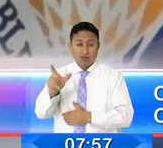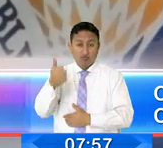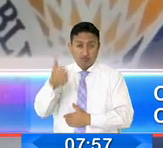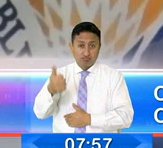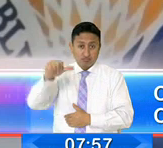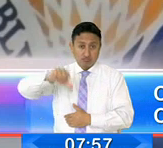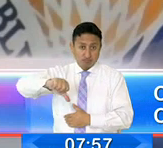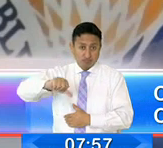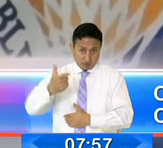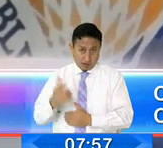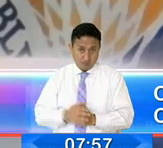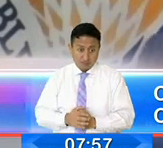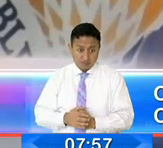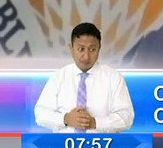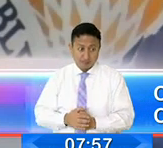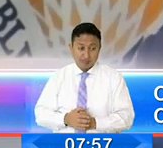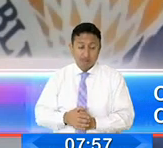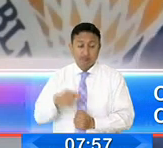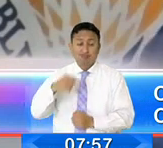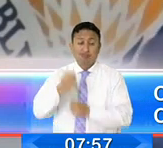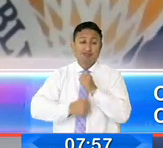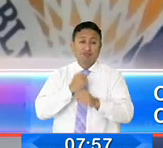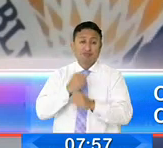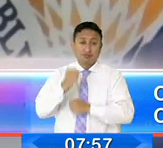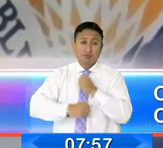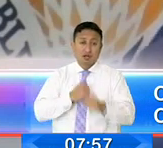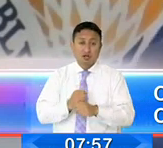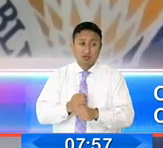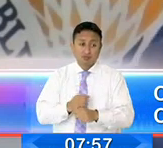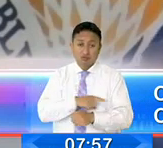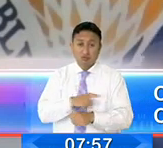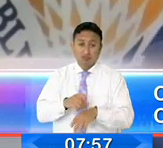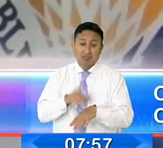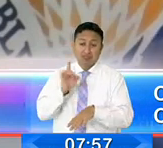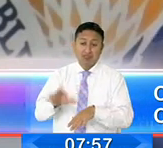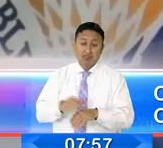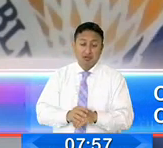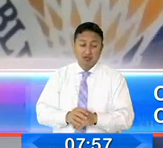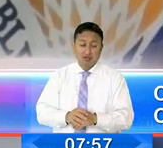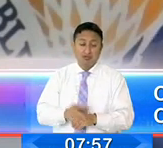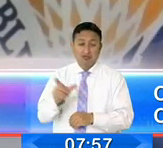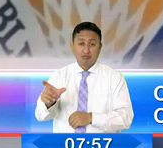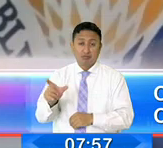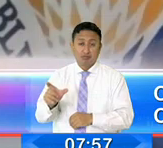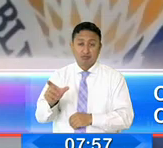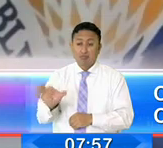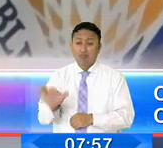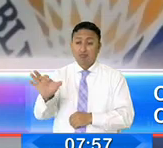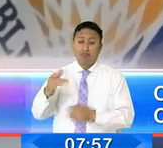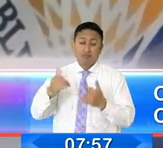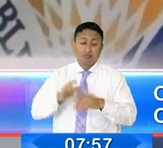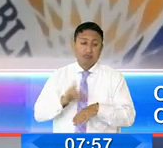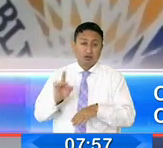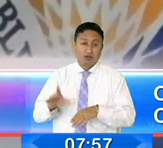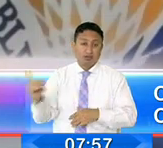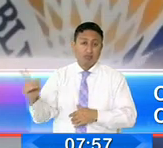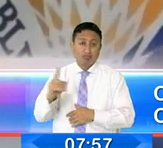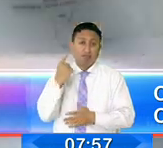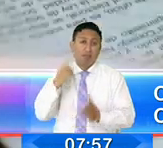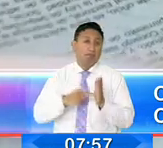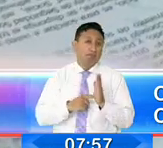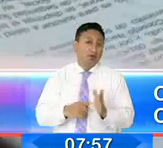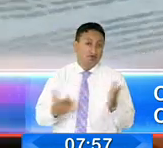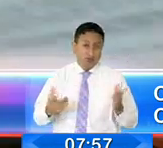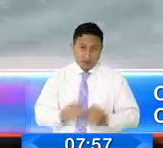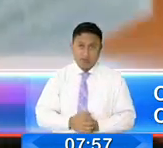con discapacidad, durante años no han podido inhabilitarlo ese carnet de discapacidad ya que no compareció, por ejemplo.